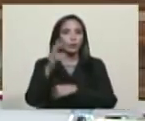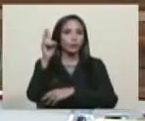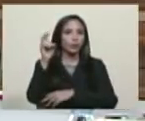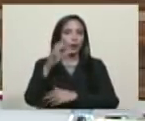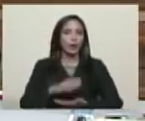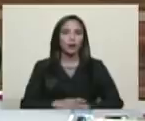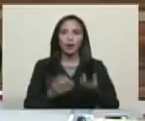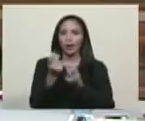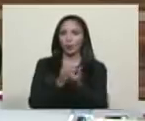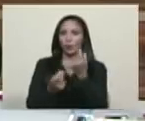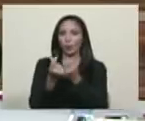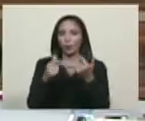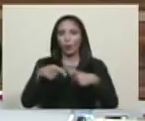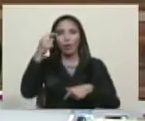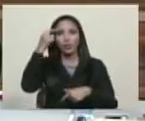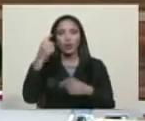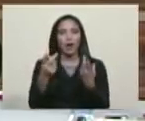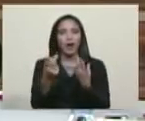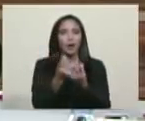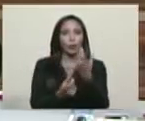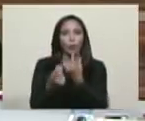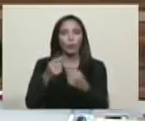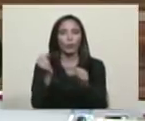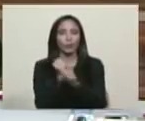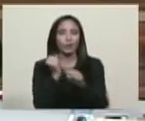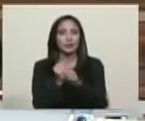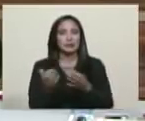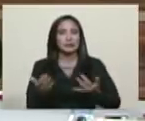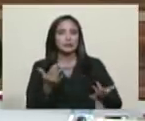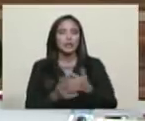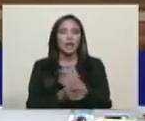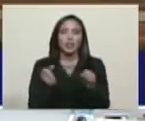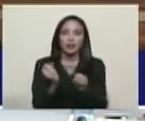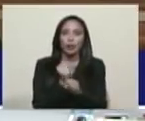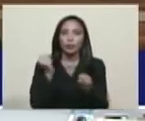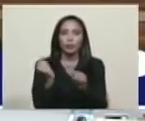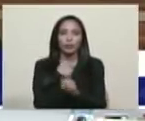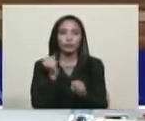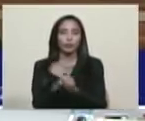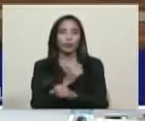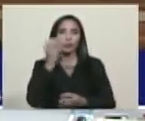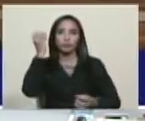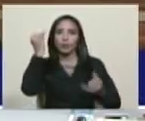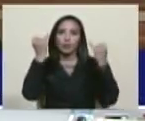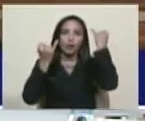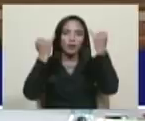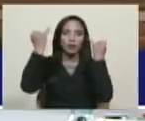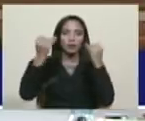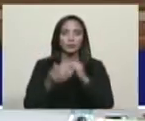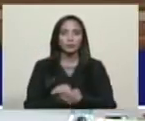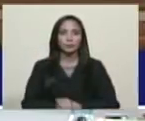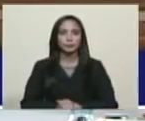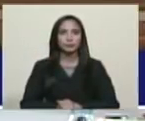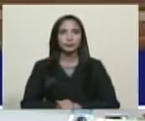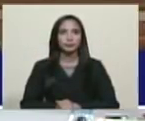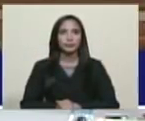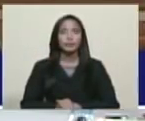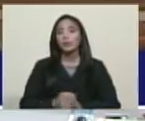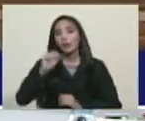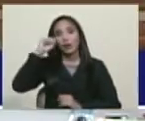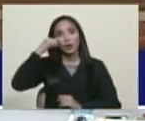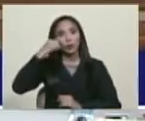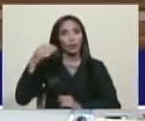viernes económico, viernes de trabajo, trabajo y más trabajo. Como siempre recordaba